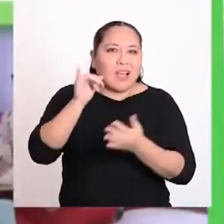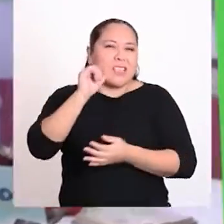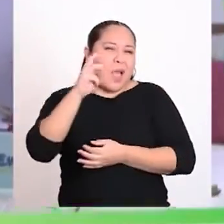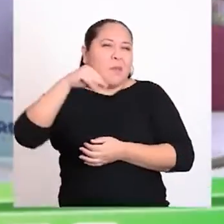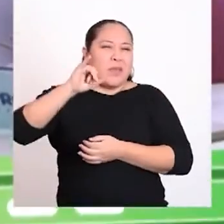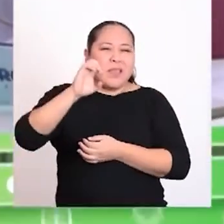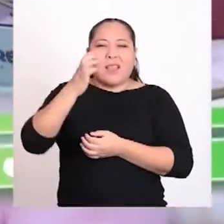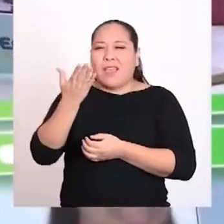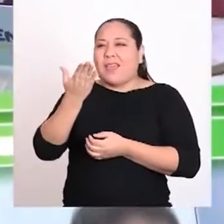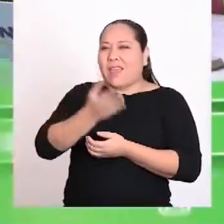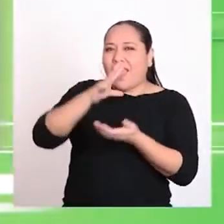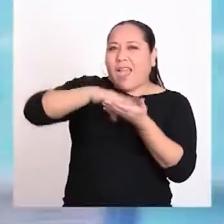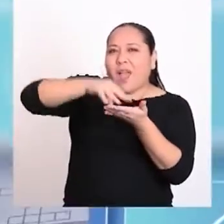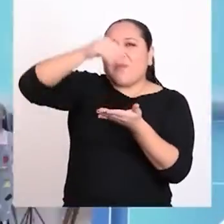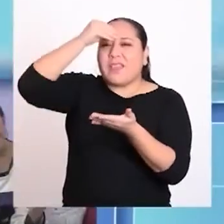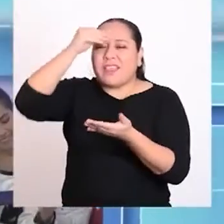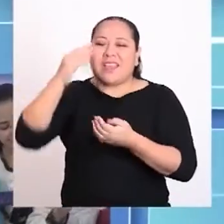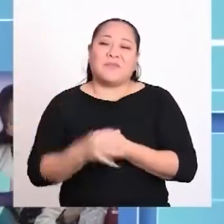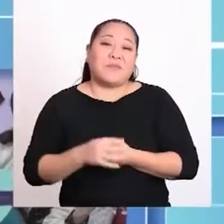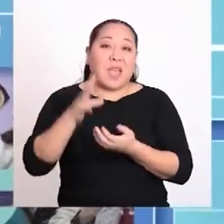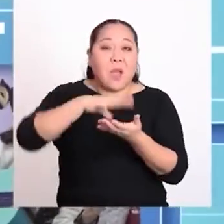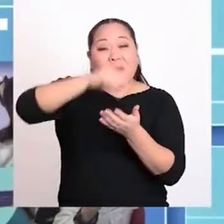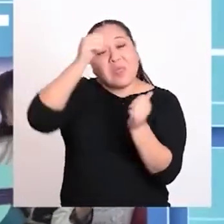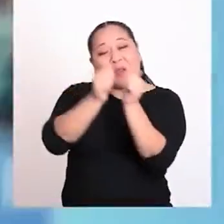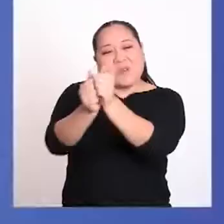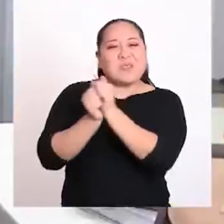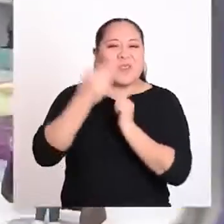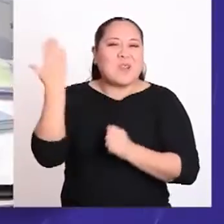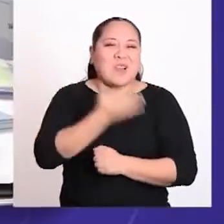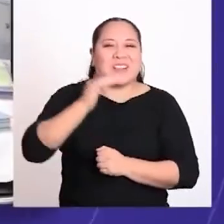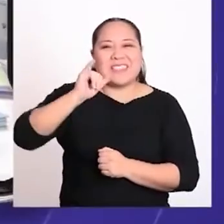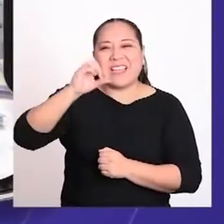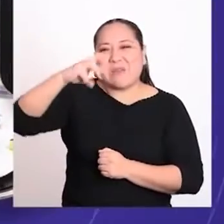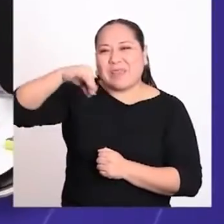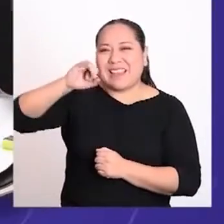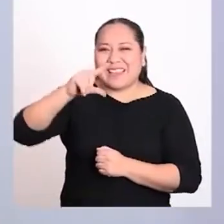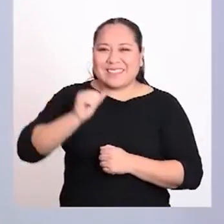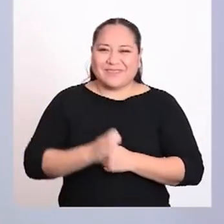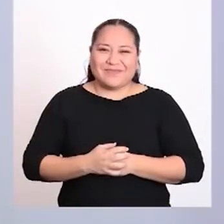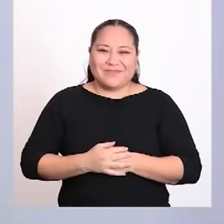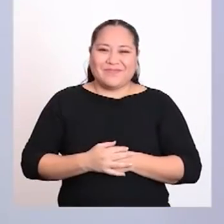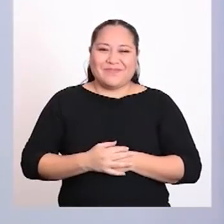Descubrir con Yamile. Aprender. Aprendemos juntos con Yamile.